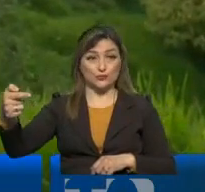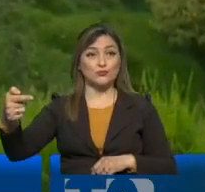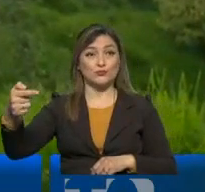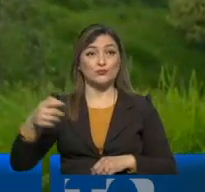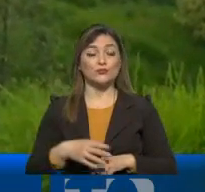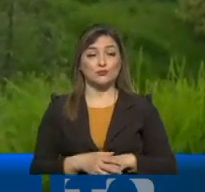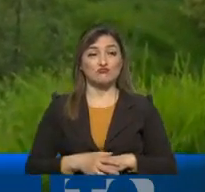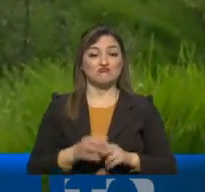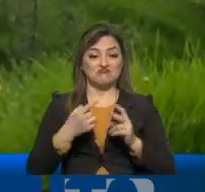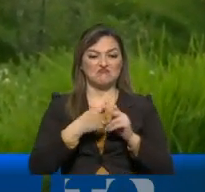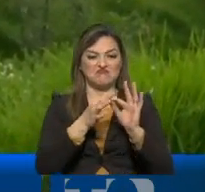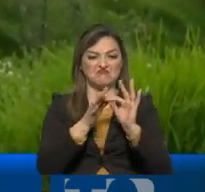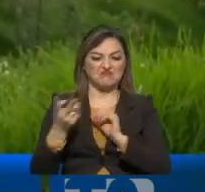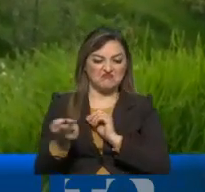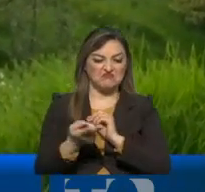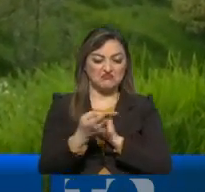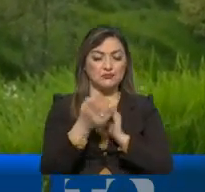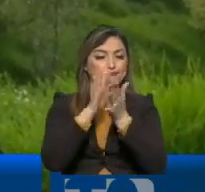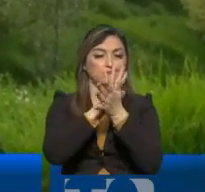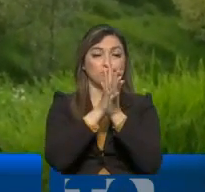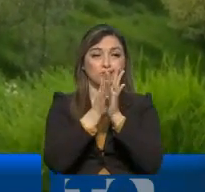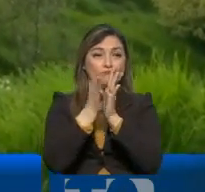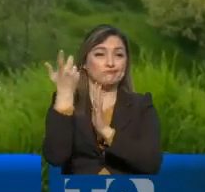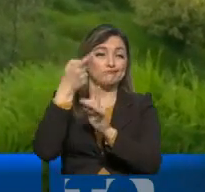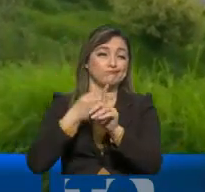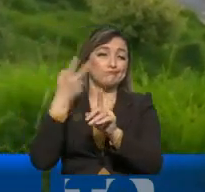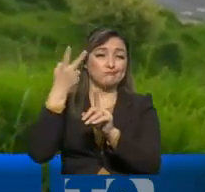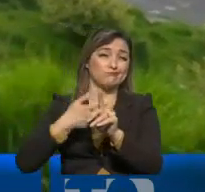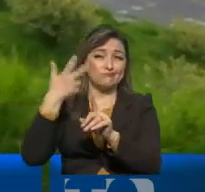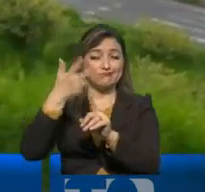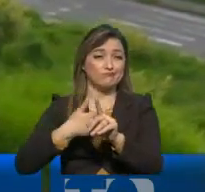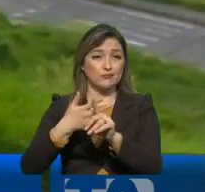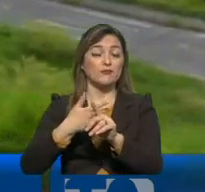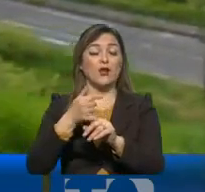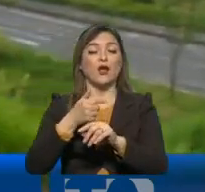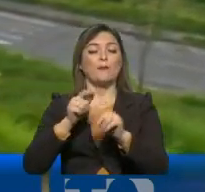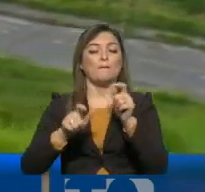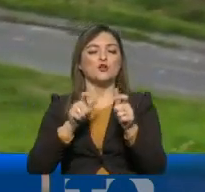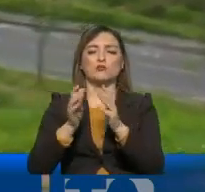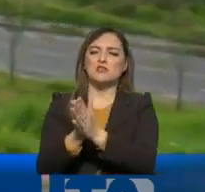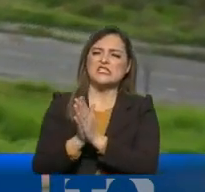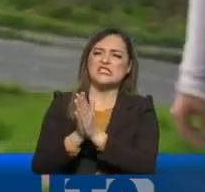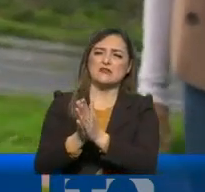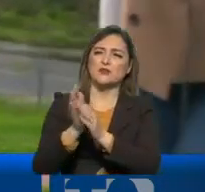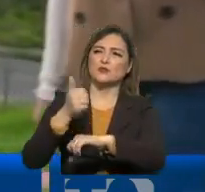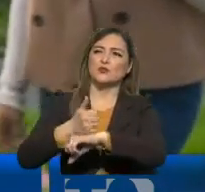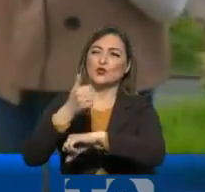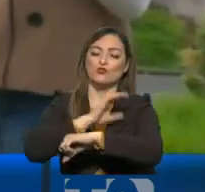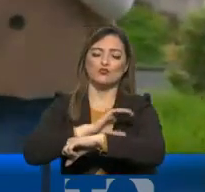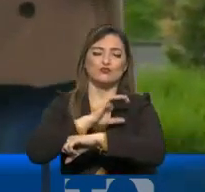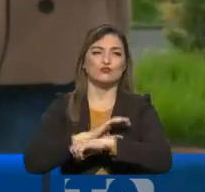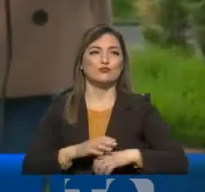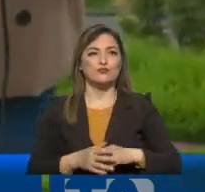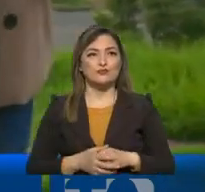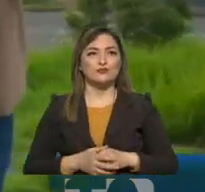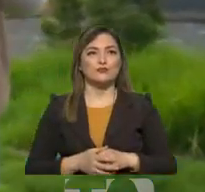serían los que no han recibido mantenimiento ya desde varios meses, pese a los pedidos constantes de los moradores de aquí del